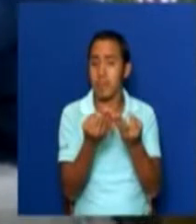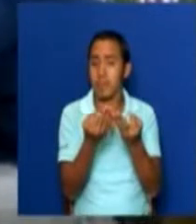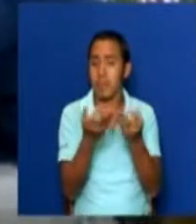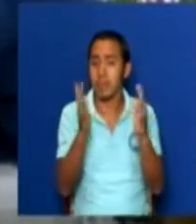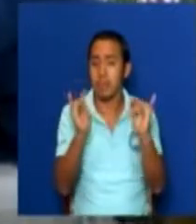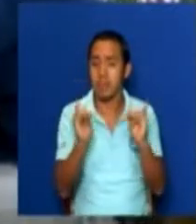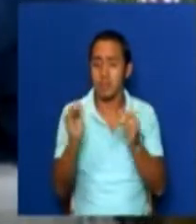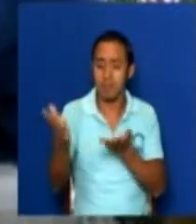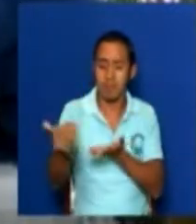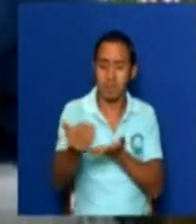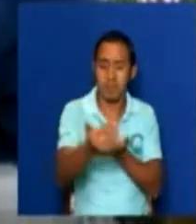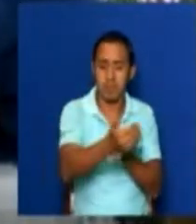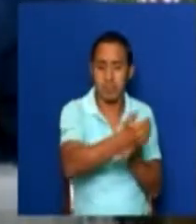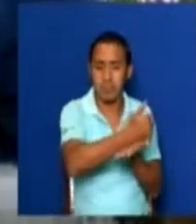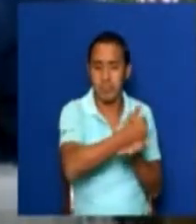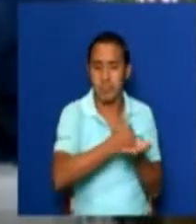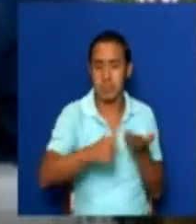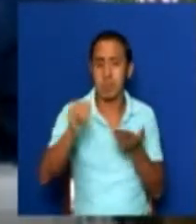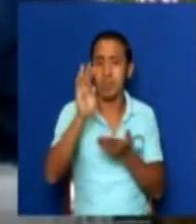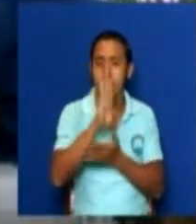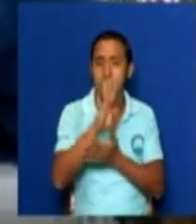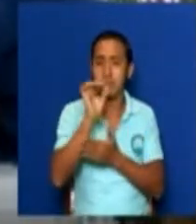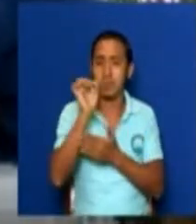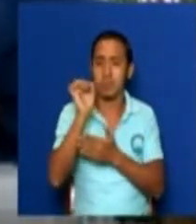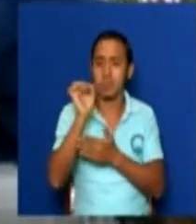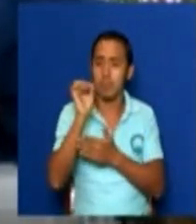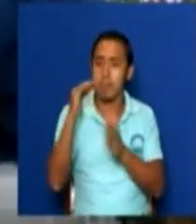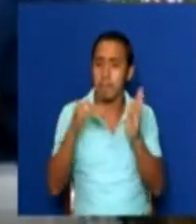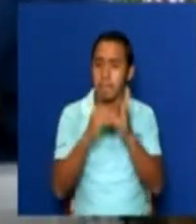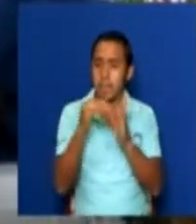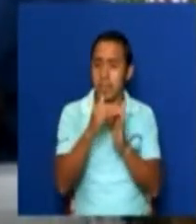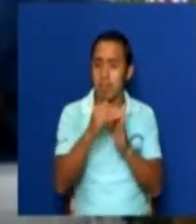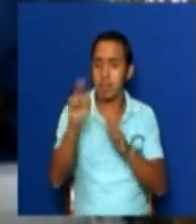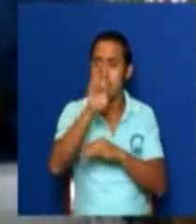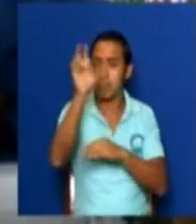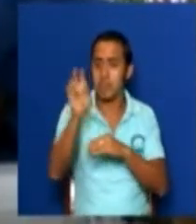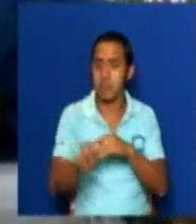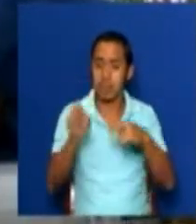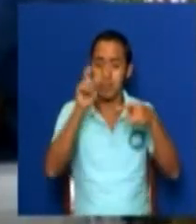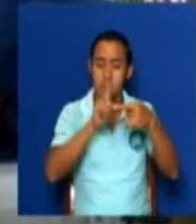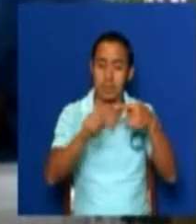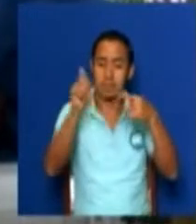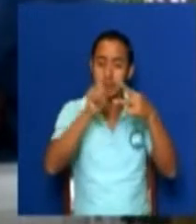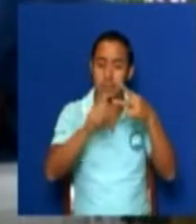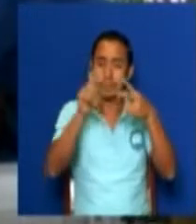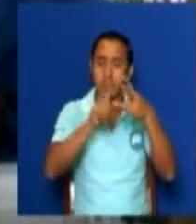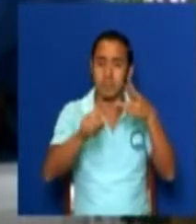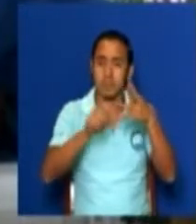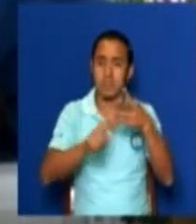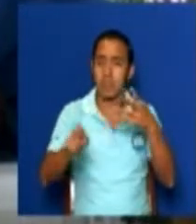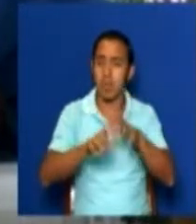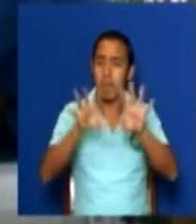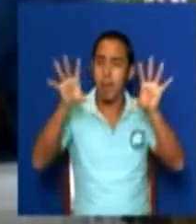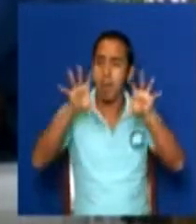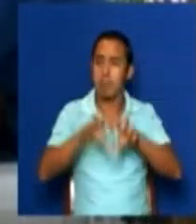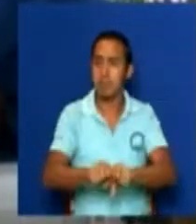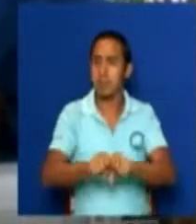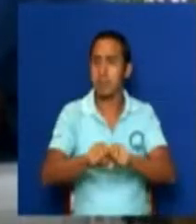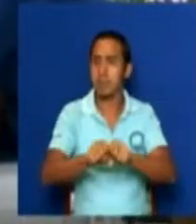está captando 4 millones de córdobas mensuales de embargo de